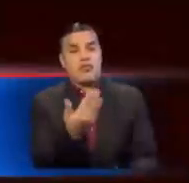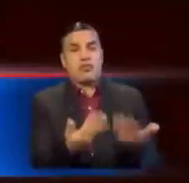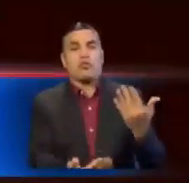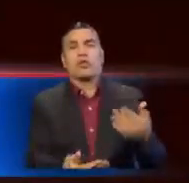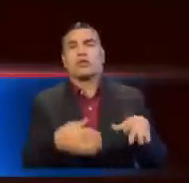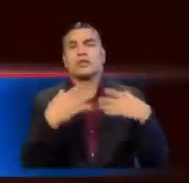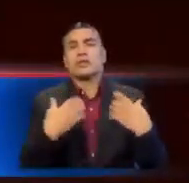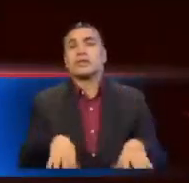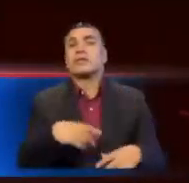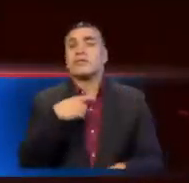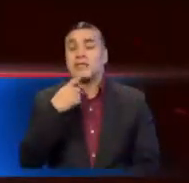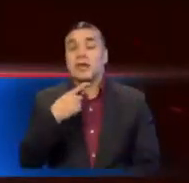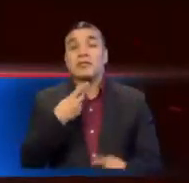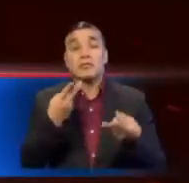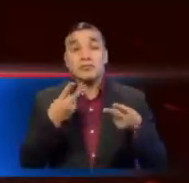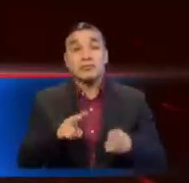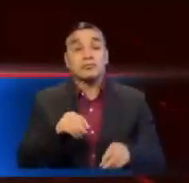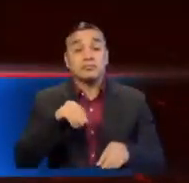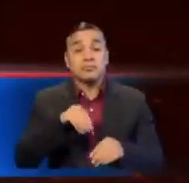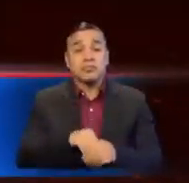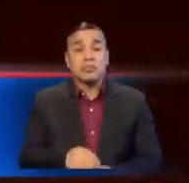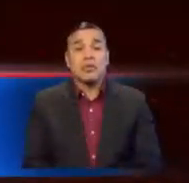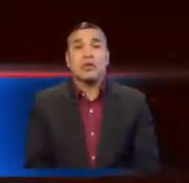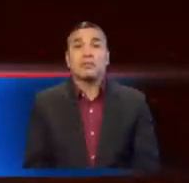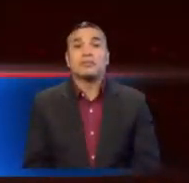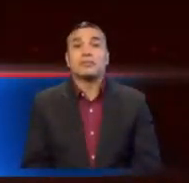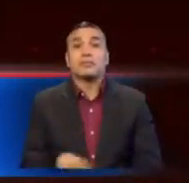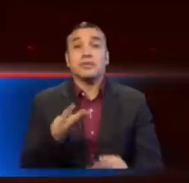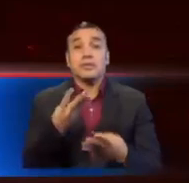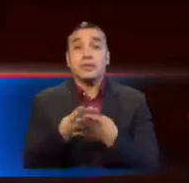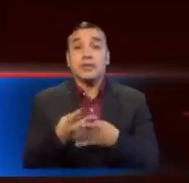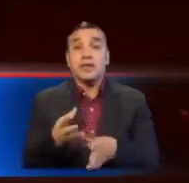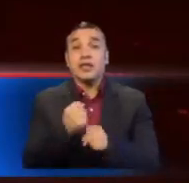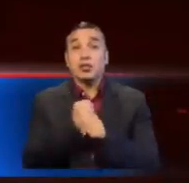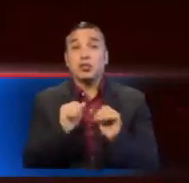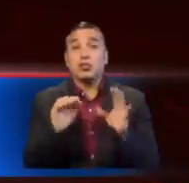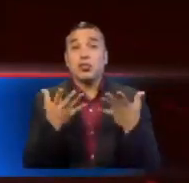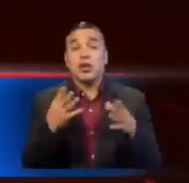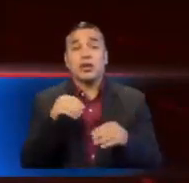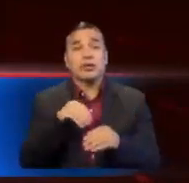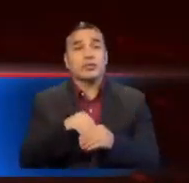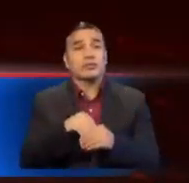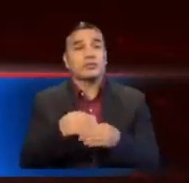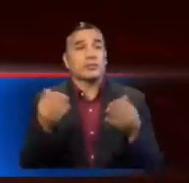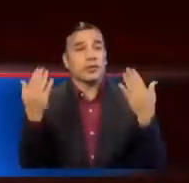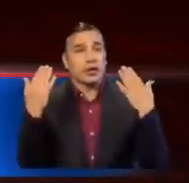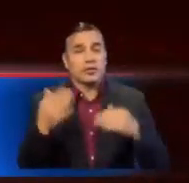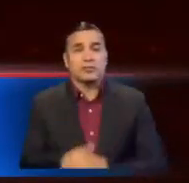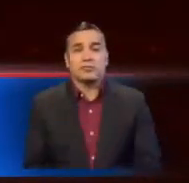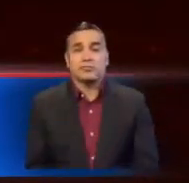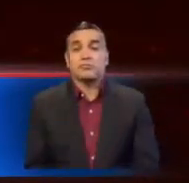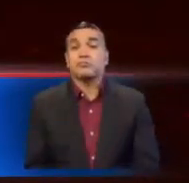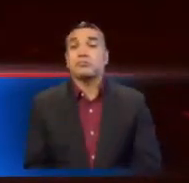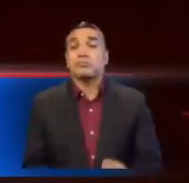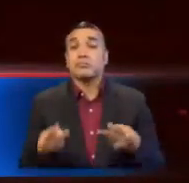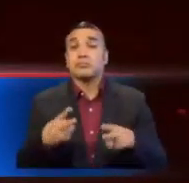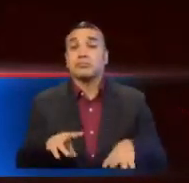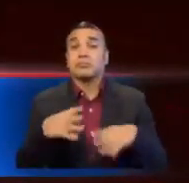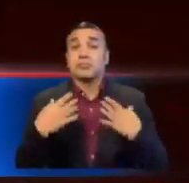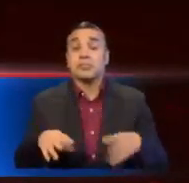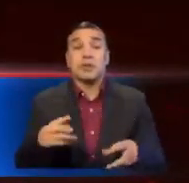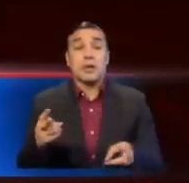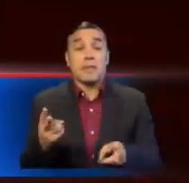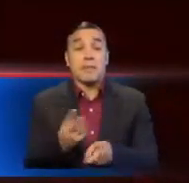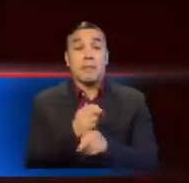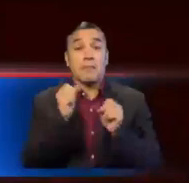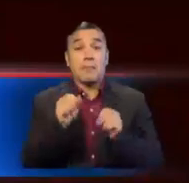terror e incluso poniendo en jaque el sistema de seguridad de los convictos en Guayaquil y amenazando seriamente la